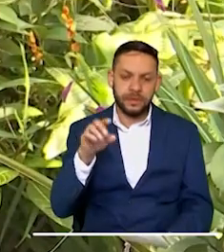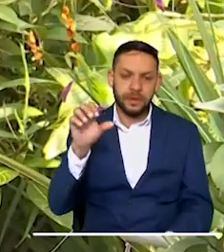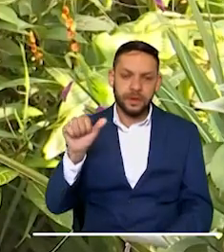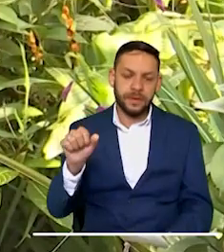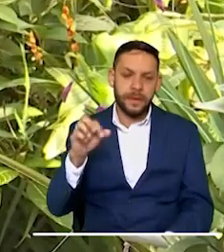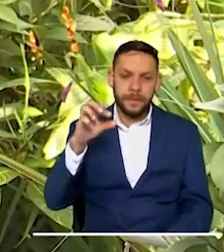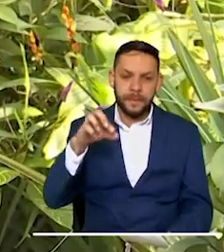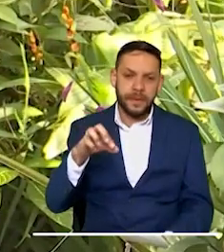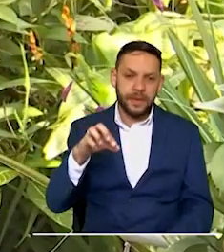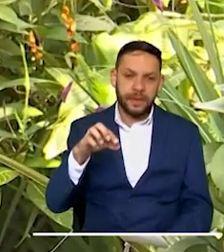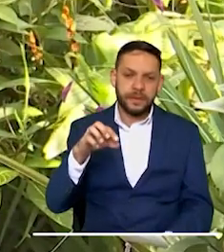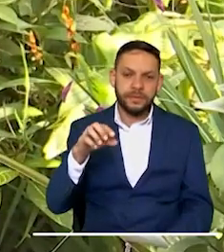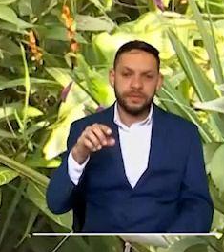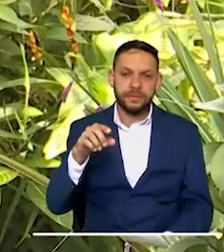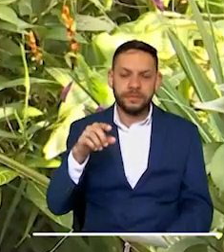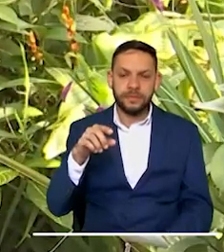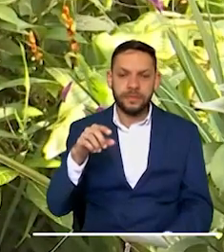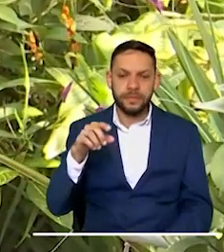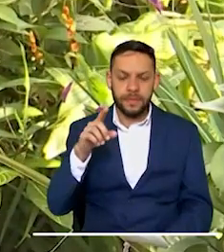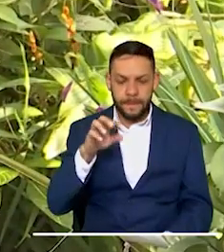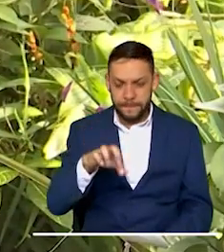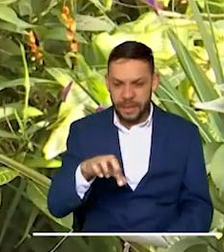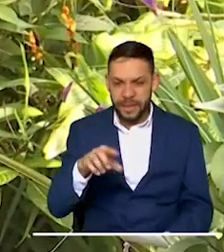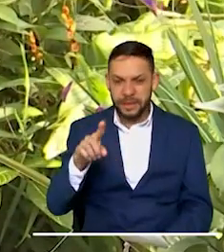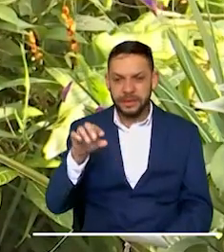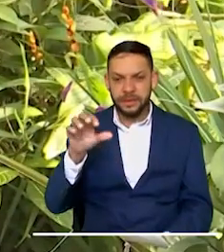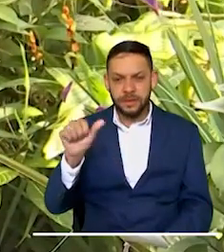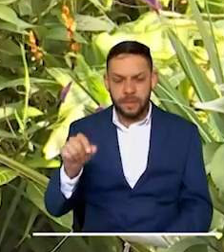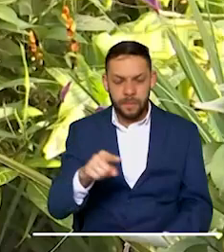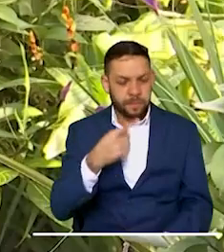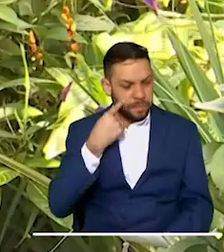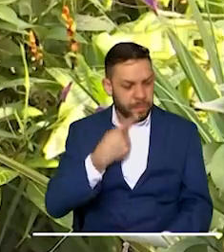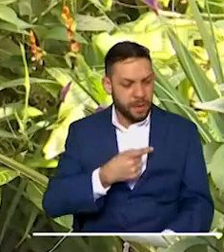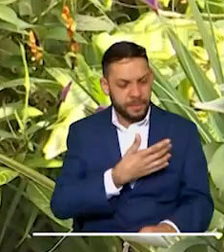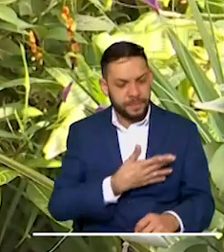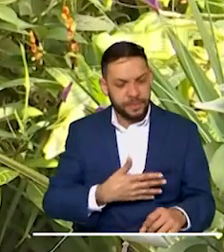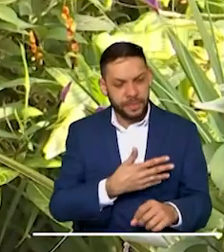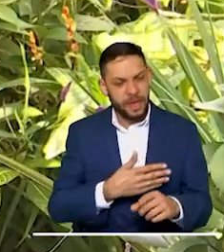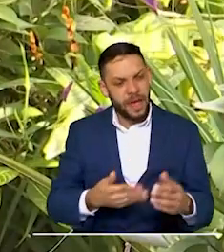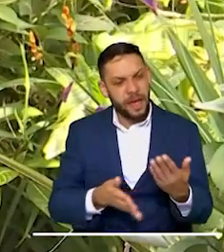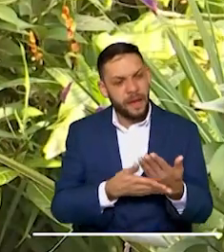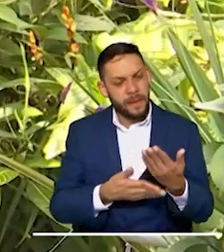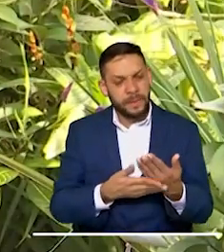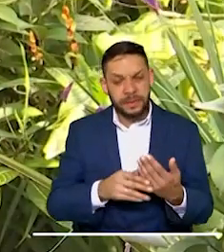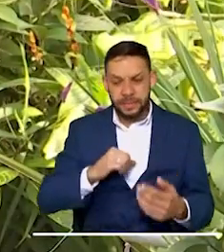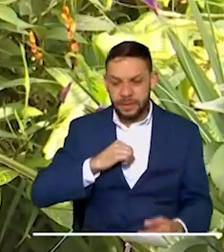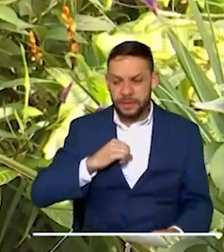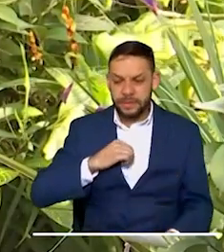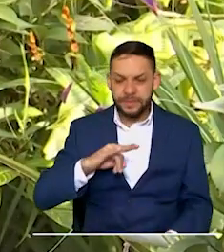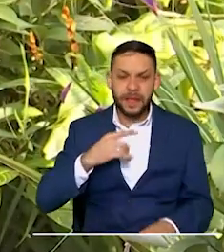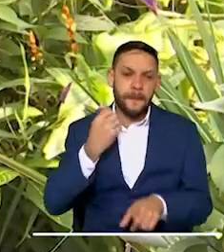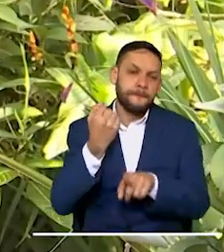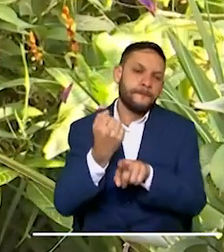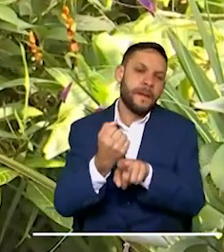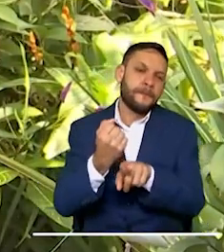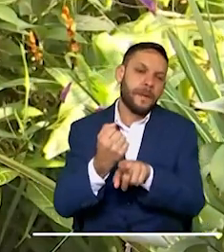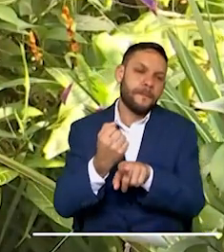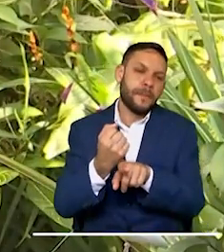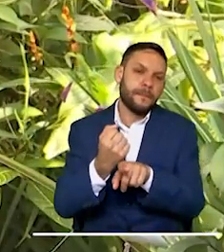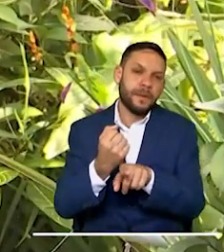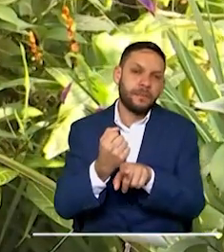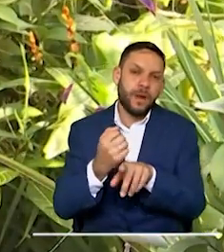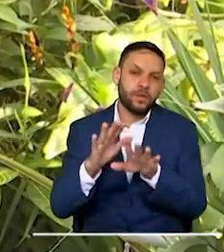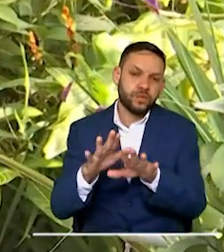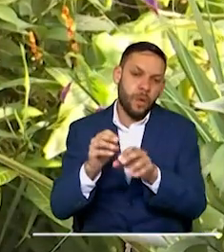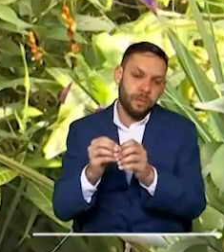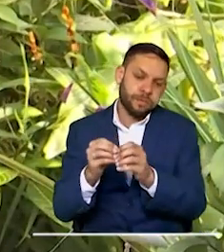examen, pues, en personas de edad es supremamente importante porque nos va a decir si la próstata